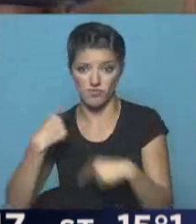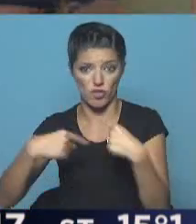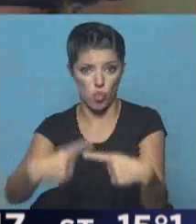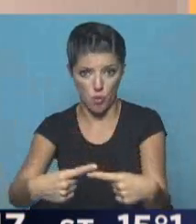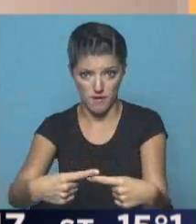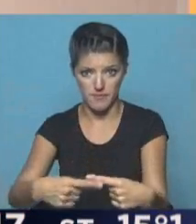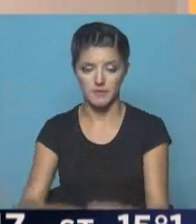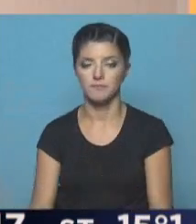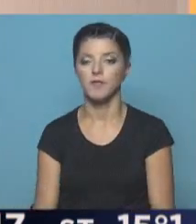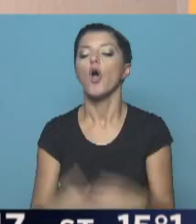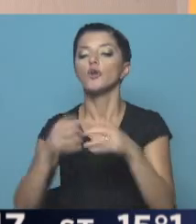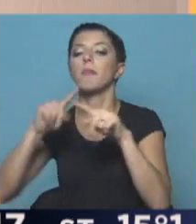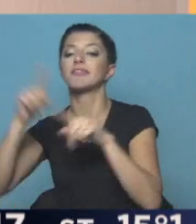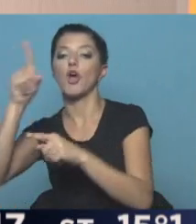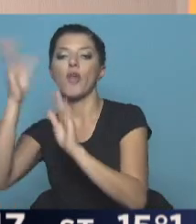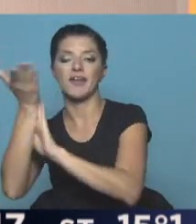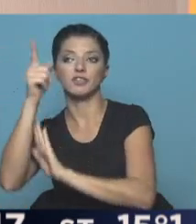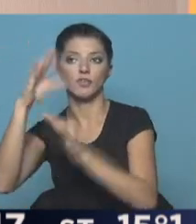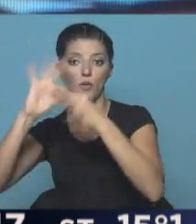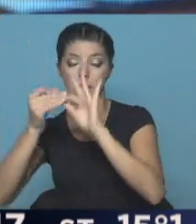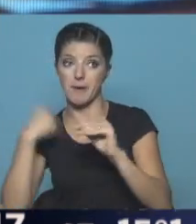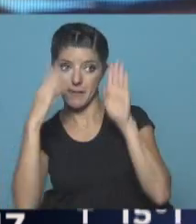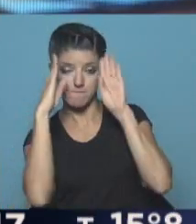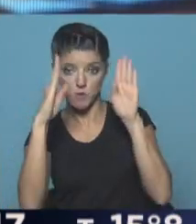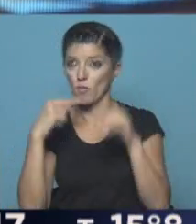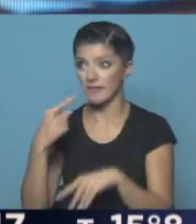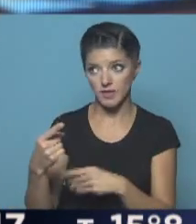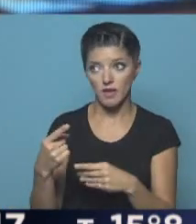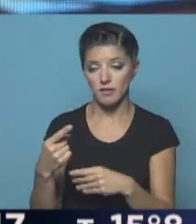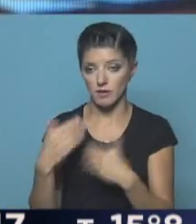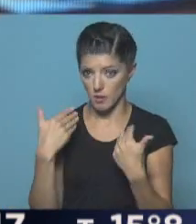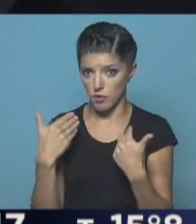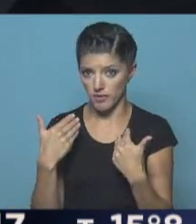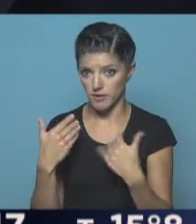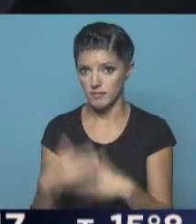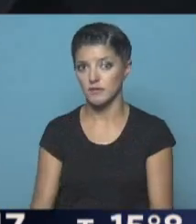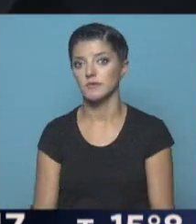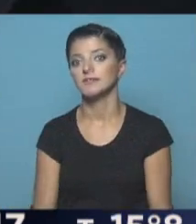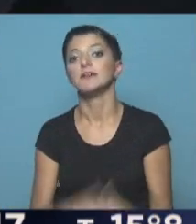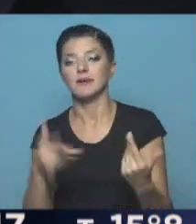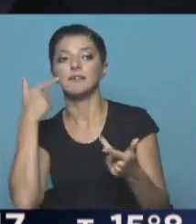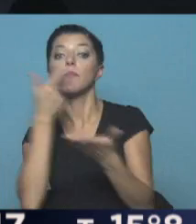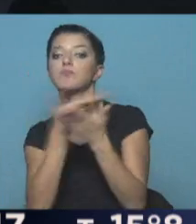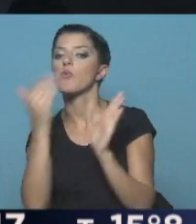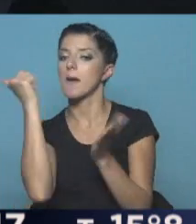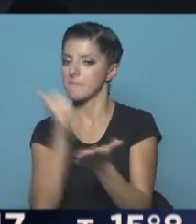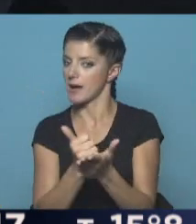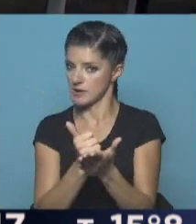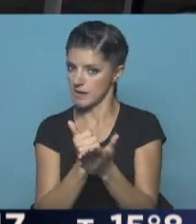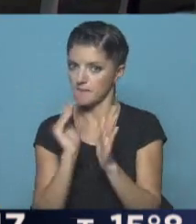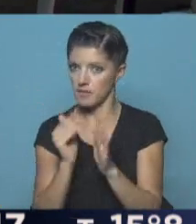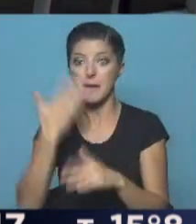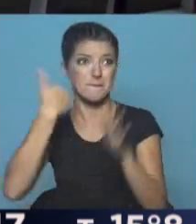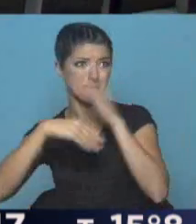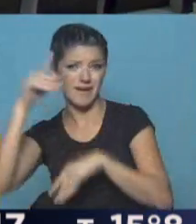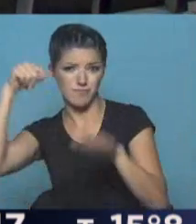presentes las derechas europeas y me imagino muy atentas. Así que podría haber una catarata de... Por lo menos le está marcando un precedente. Sobre todo en la